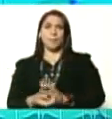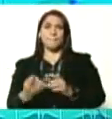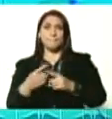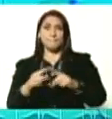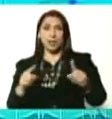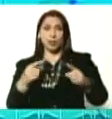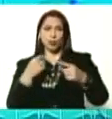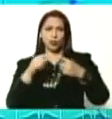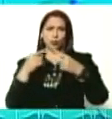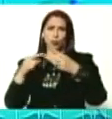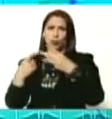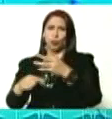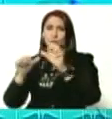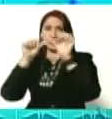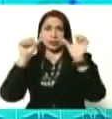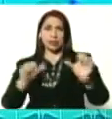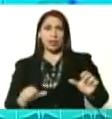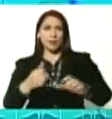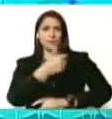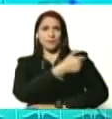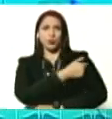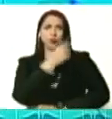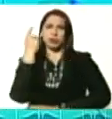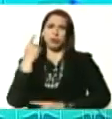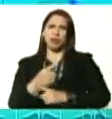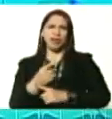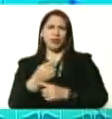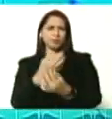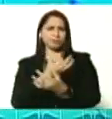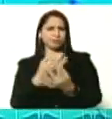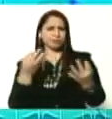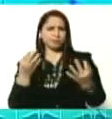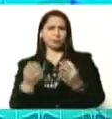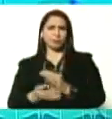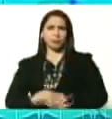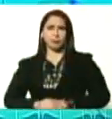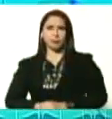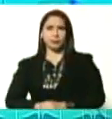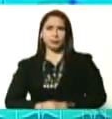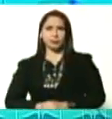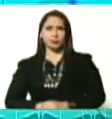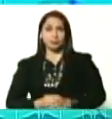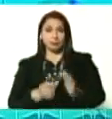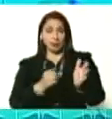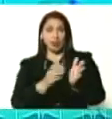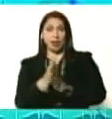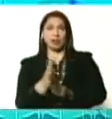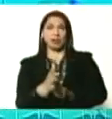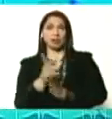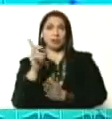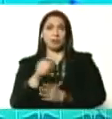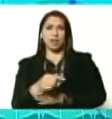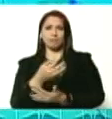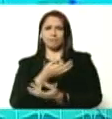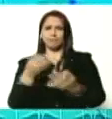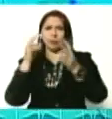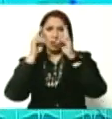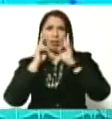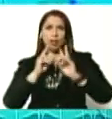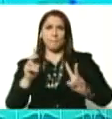del sistema de vacunación que debe ser perfecto, gratuito e impecable en